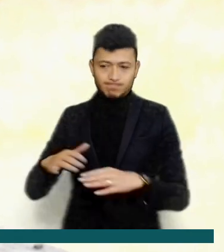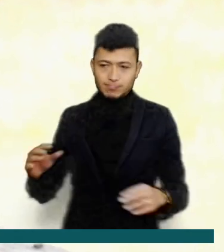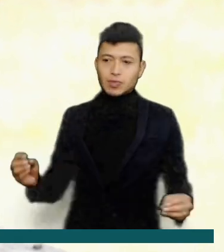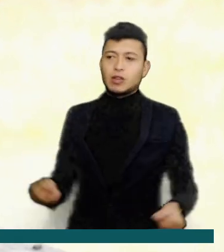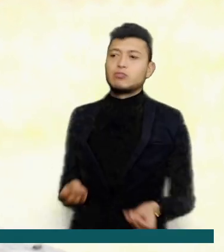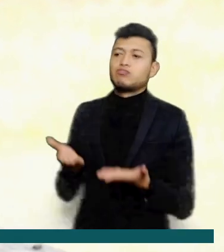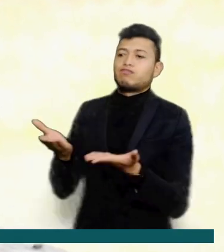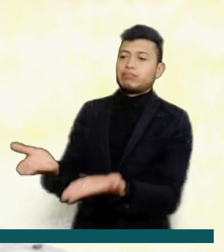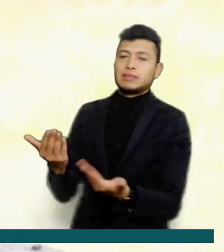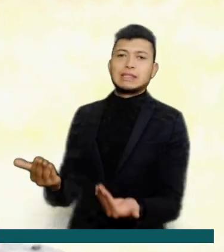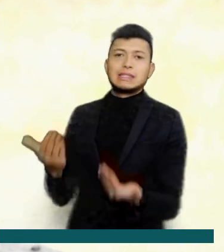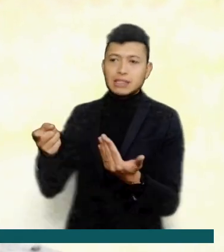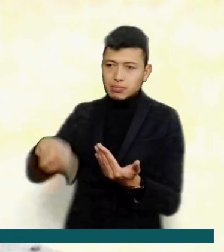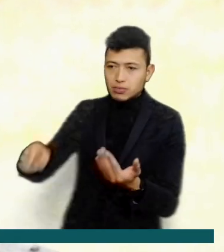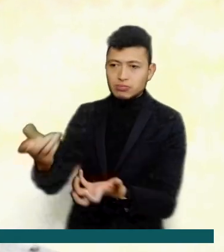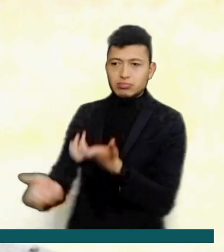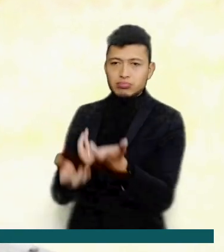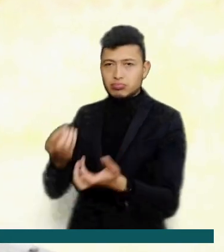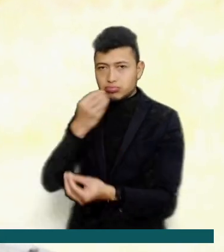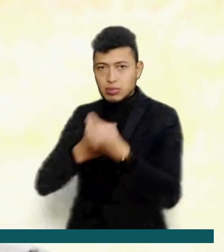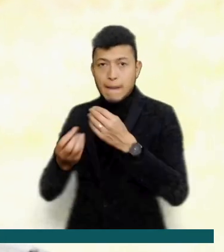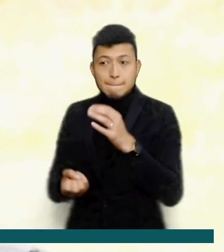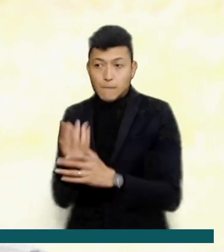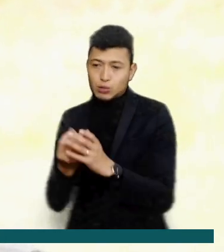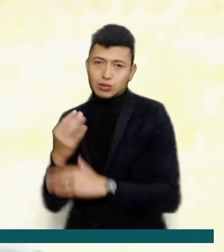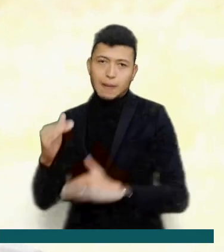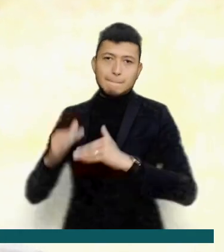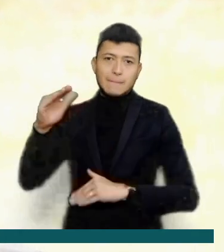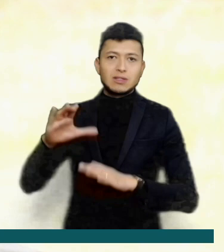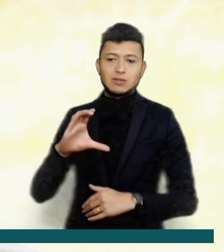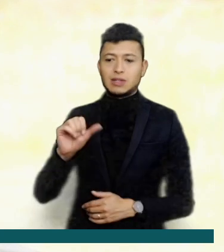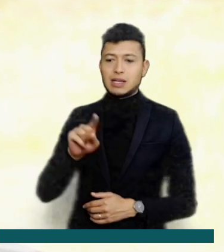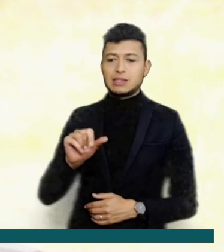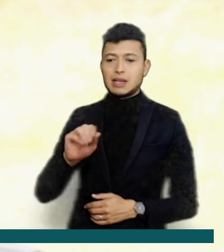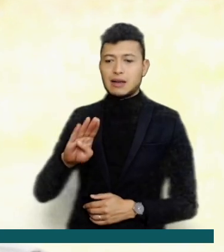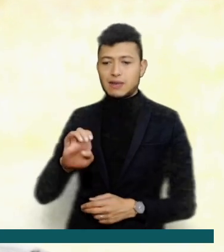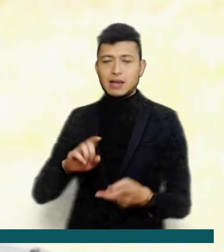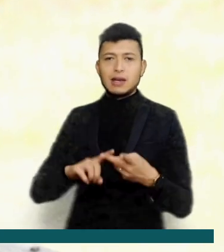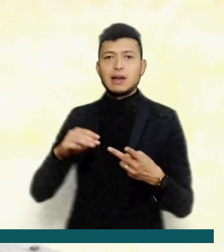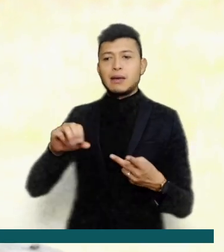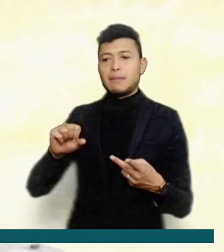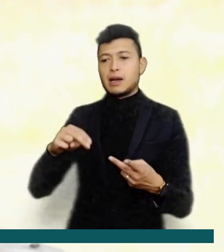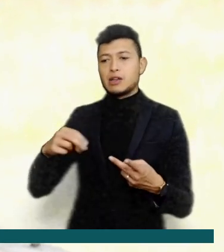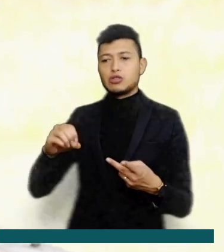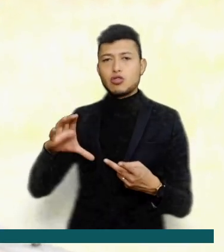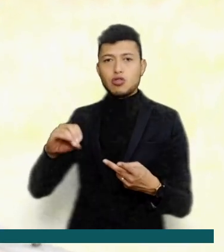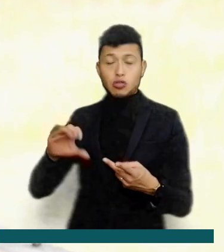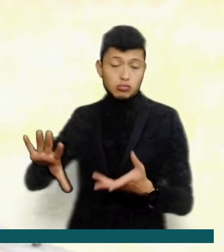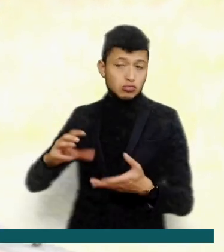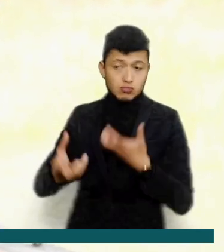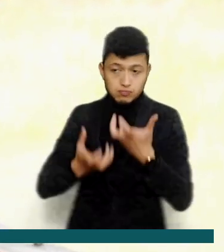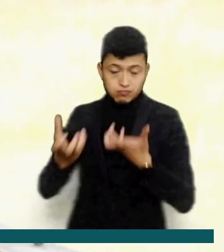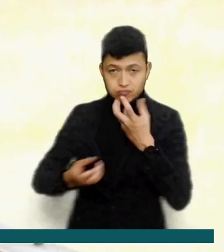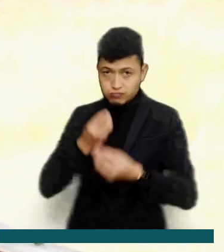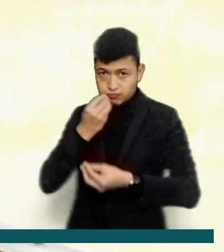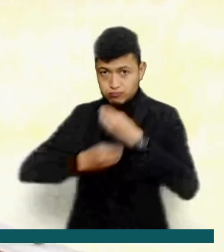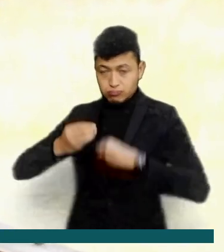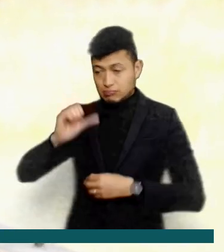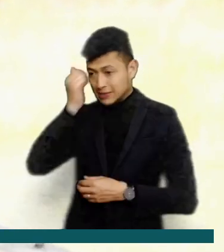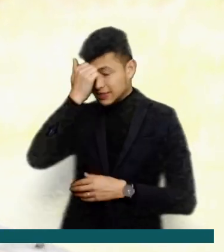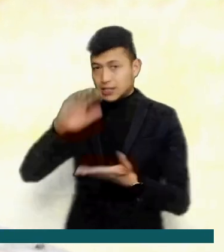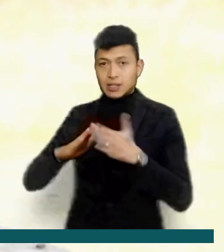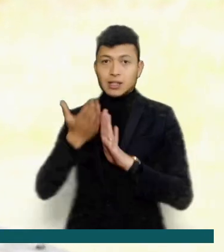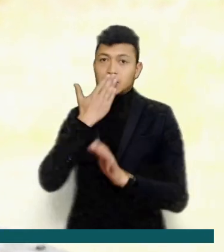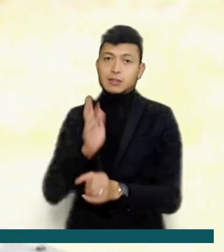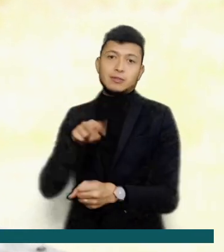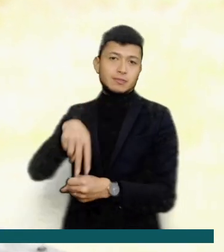inocuidad de estos alimentos, sino que también aumentarán la productividad de cazabe y mañoco, que son alimentos esenciales en estas comunidades indígenas.